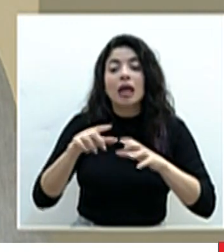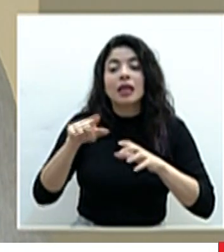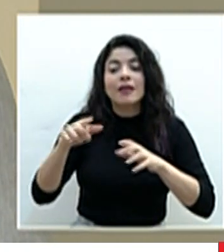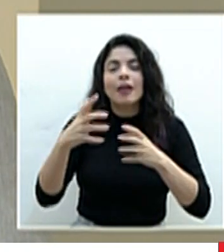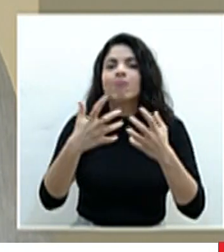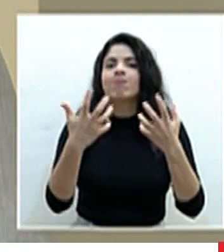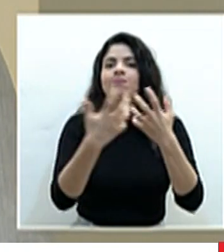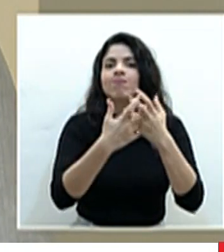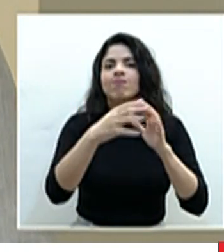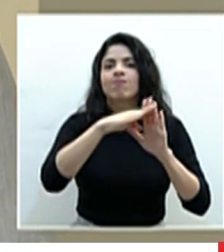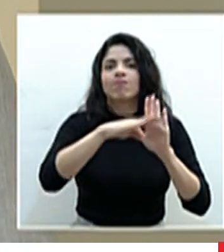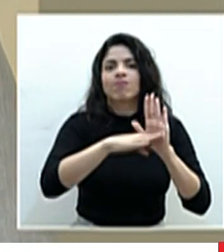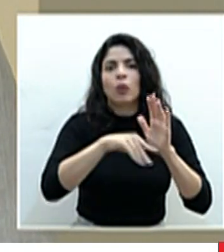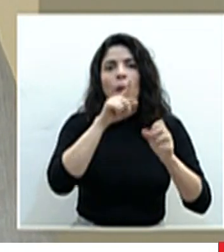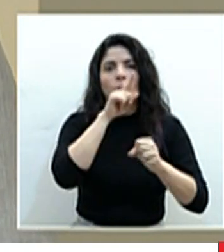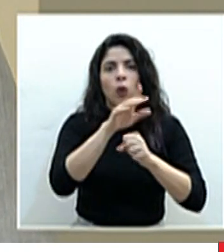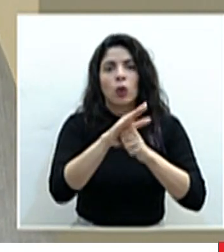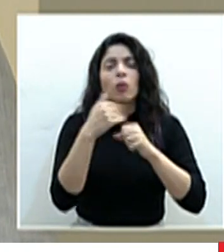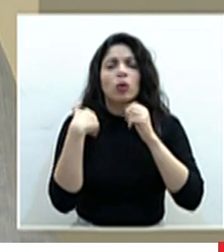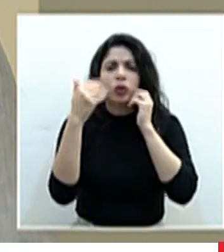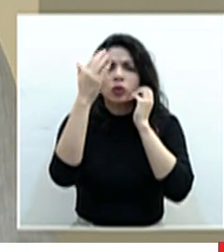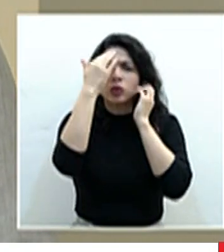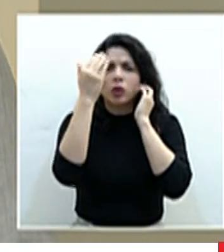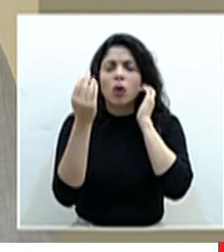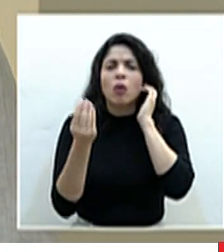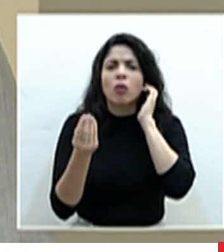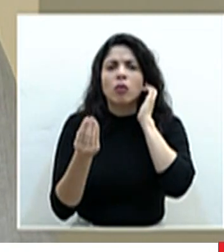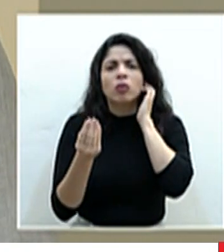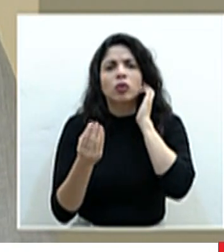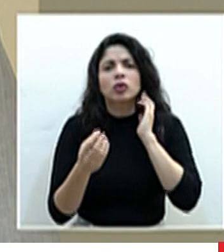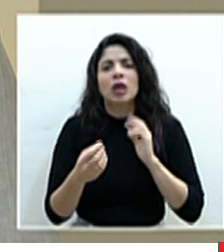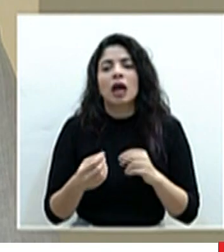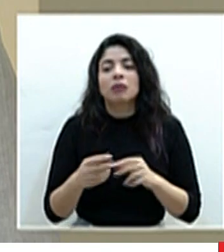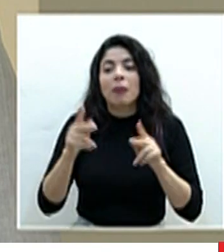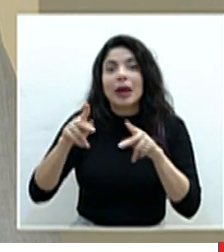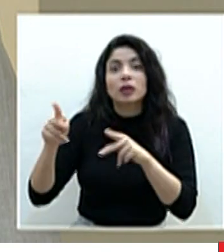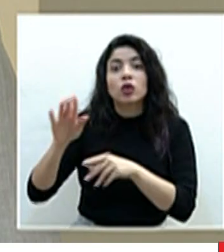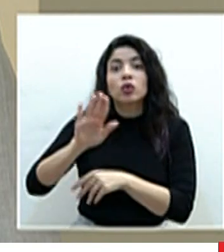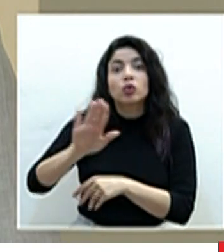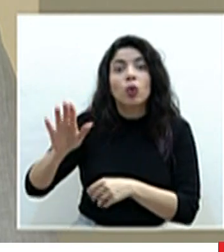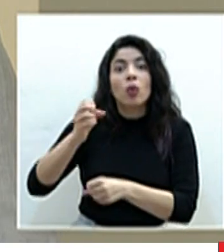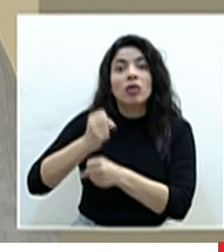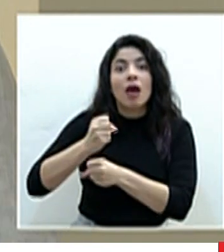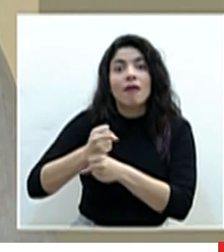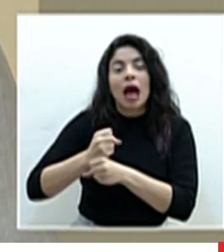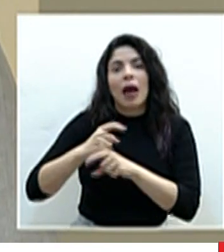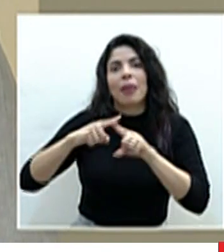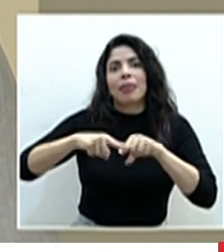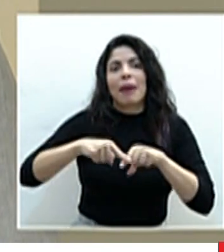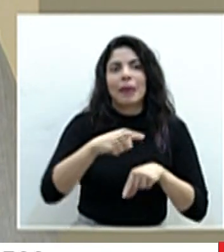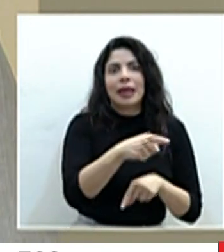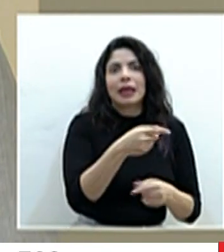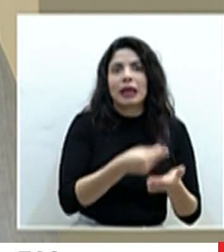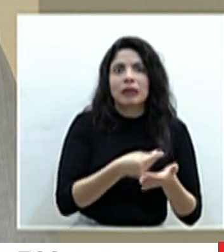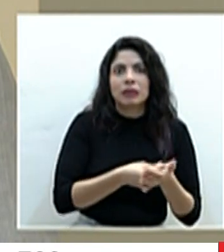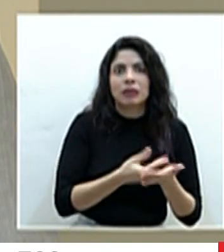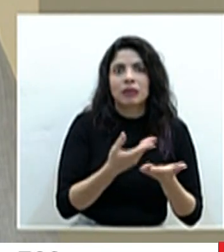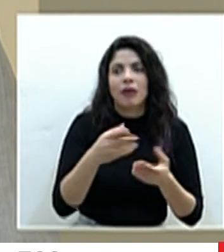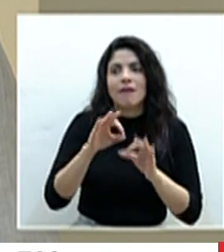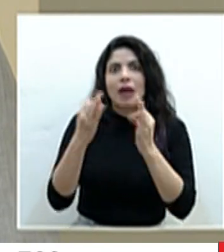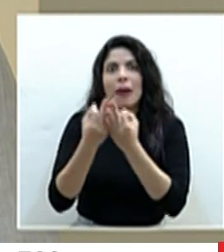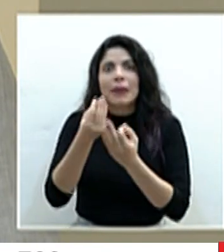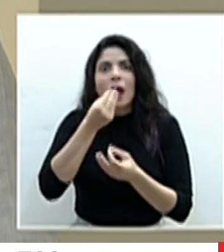los protocolos, porque sabemos también que ahí dependen muchas fuentes de empleo, muchos sustentos en diferentes